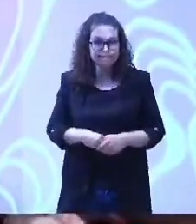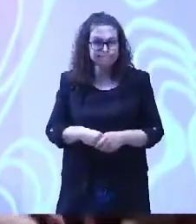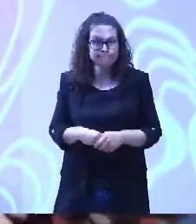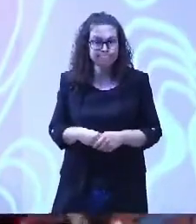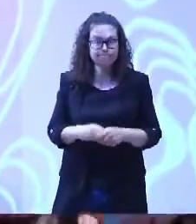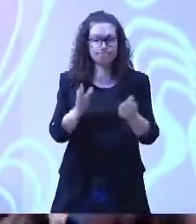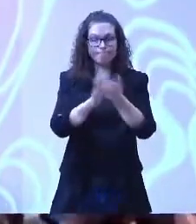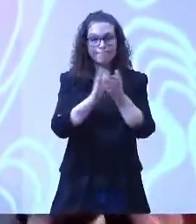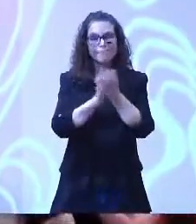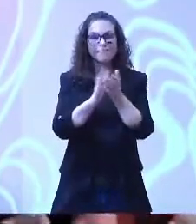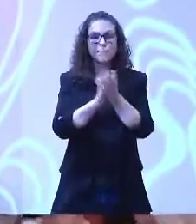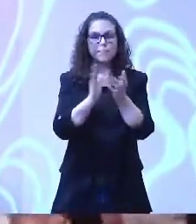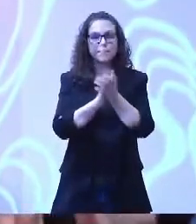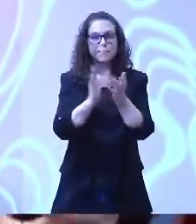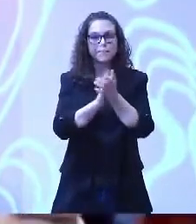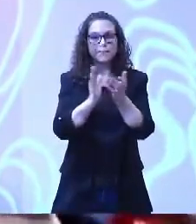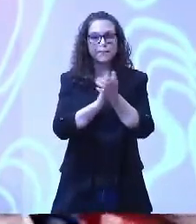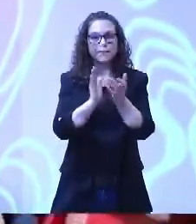Vamos.